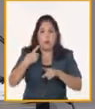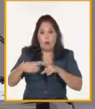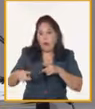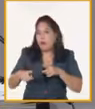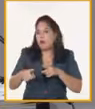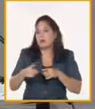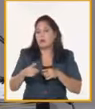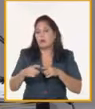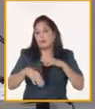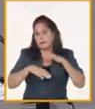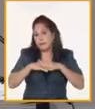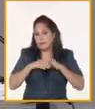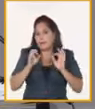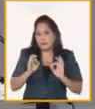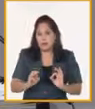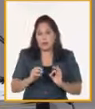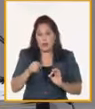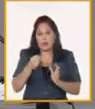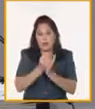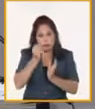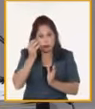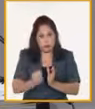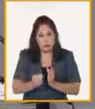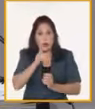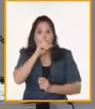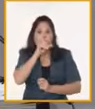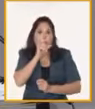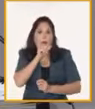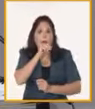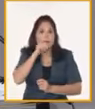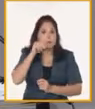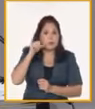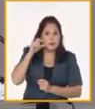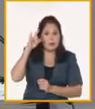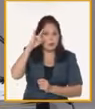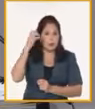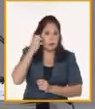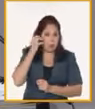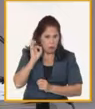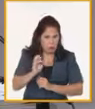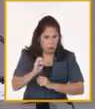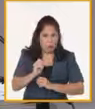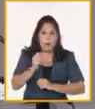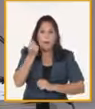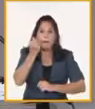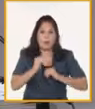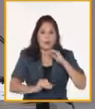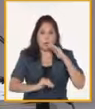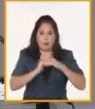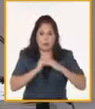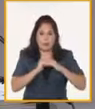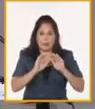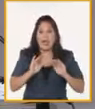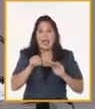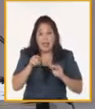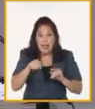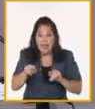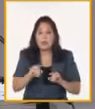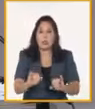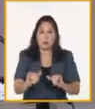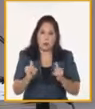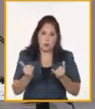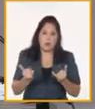para esto O sea eso está ratificado como principio en la formación de esos precios en todo ello ha habido sus incumplimientos y hay también